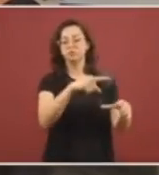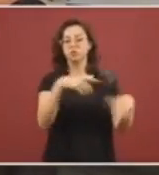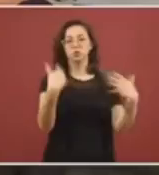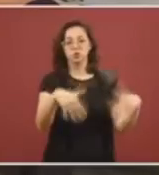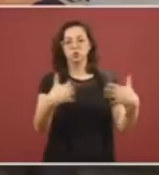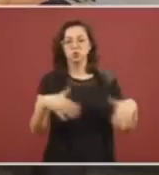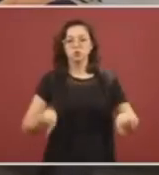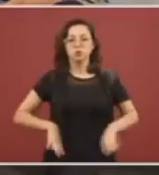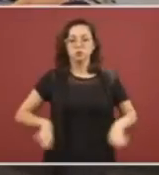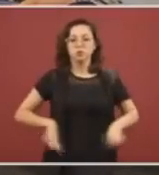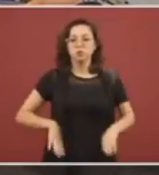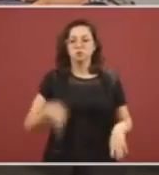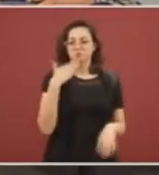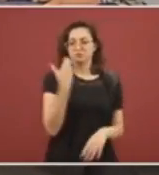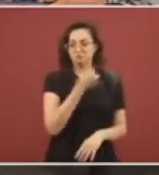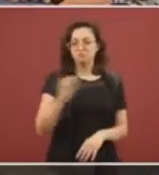en estos temas,